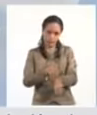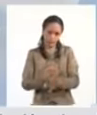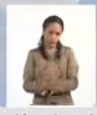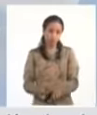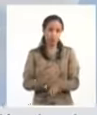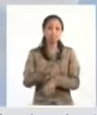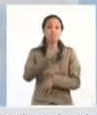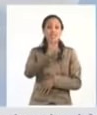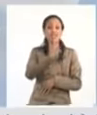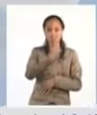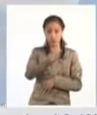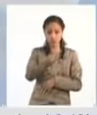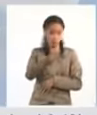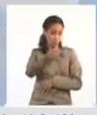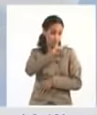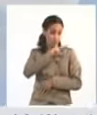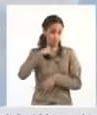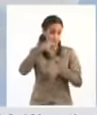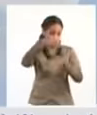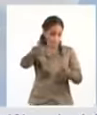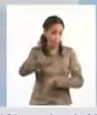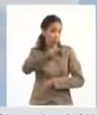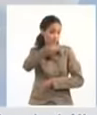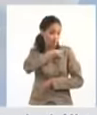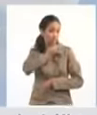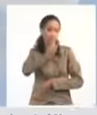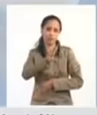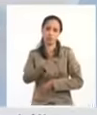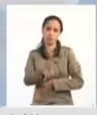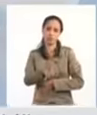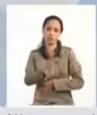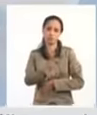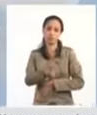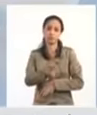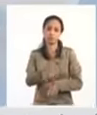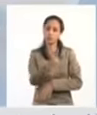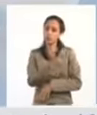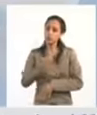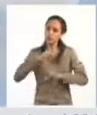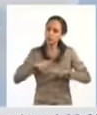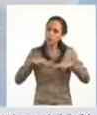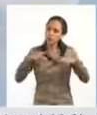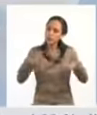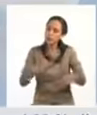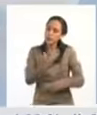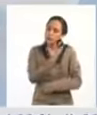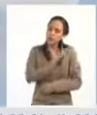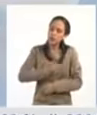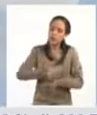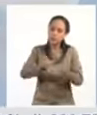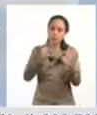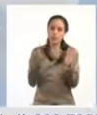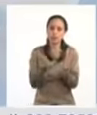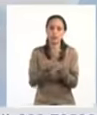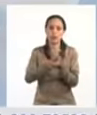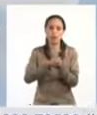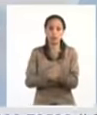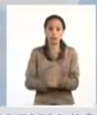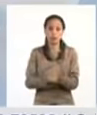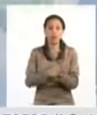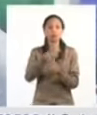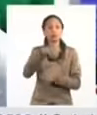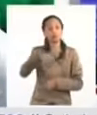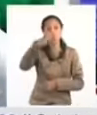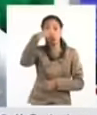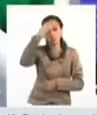31 en el día de ayer, que reiteramos nuestras condolencias a familiares y amistades. Y con eso, la letalidad de Cuba en